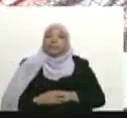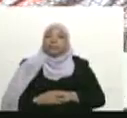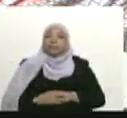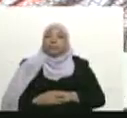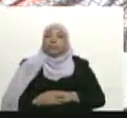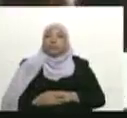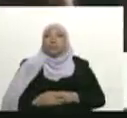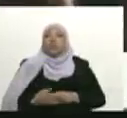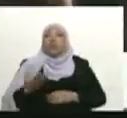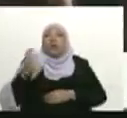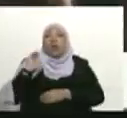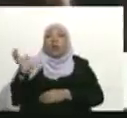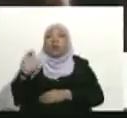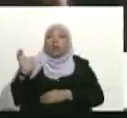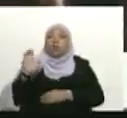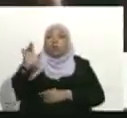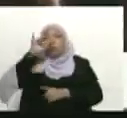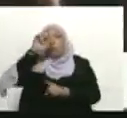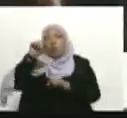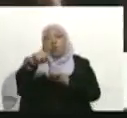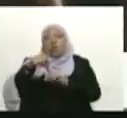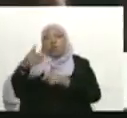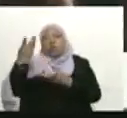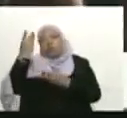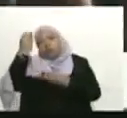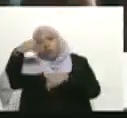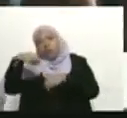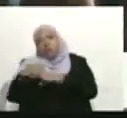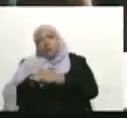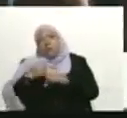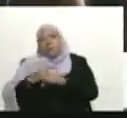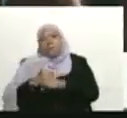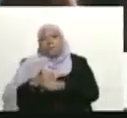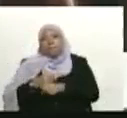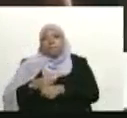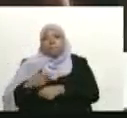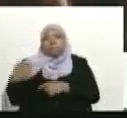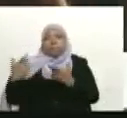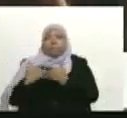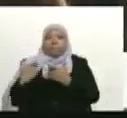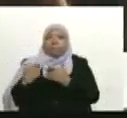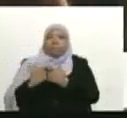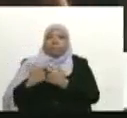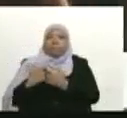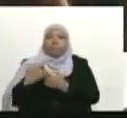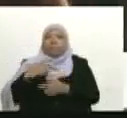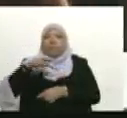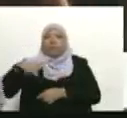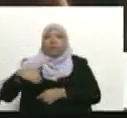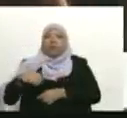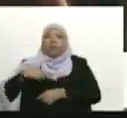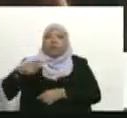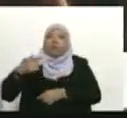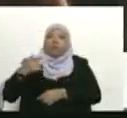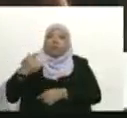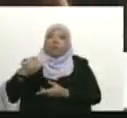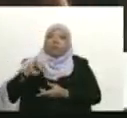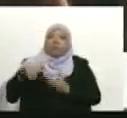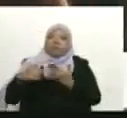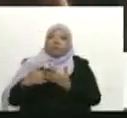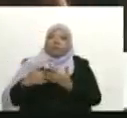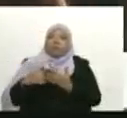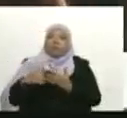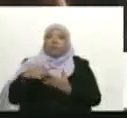estos conversatorios, para animar, para entender que estamos frente a una guerra cognitiva y nosotros tenemos que tener todas